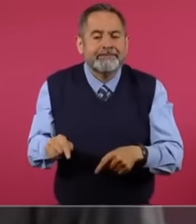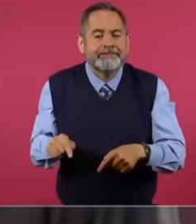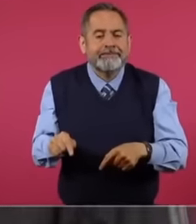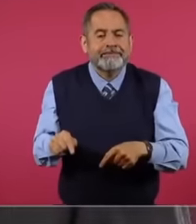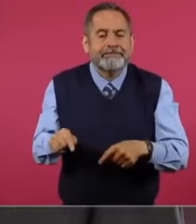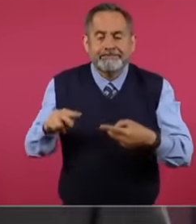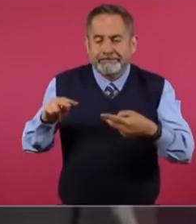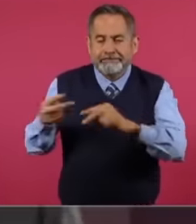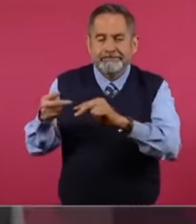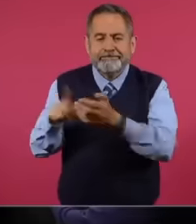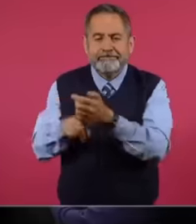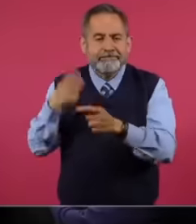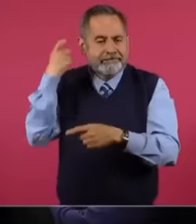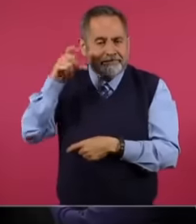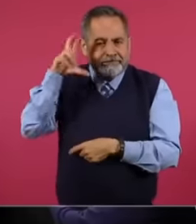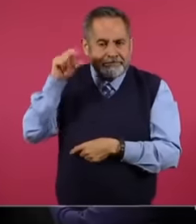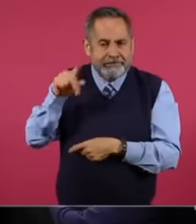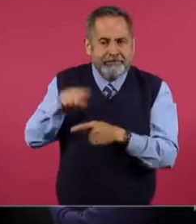ya Quintana Roo tiene